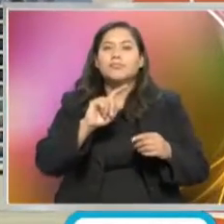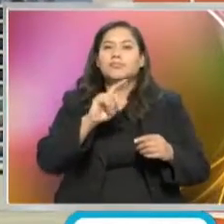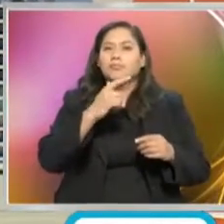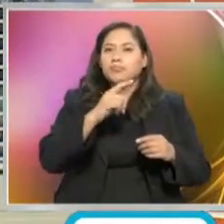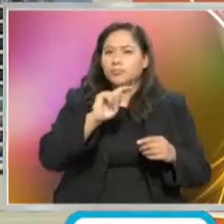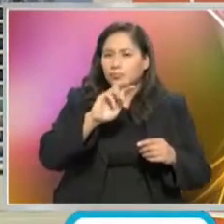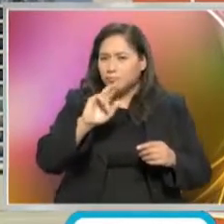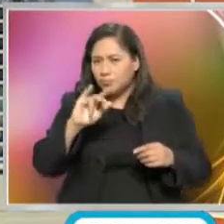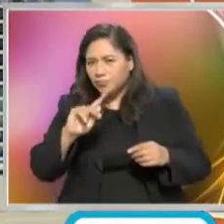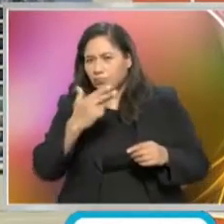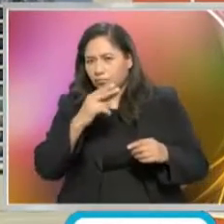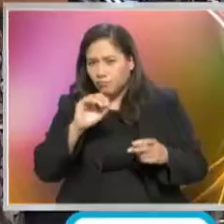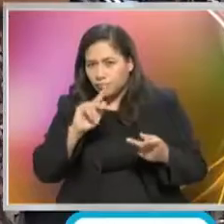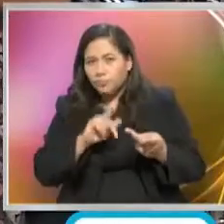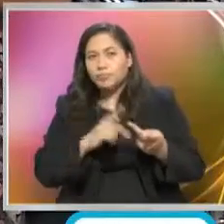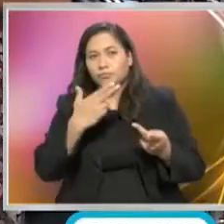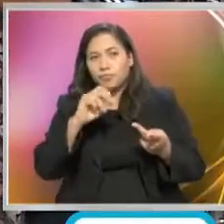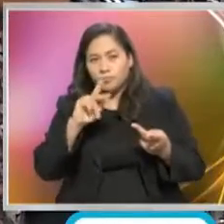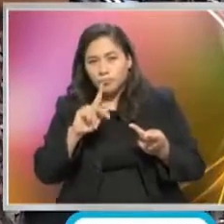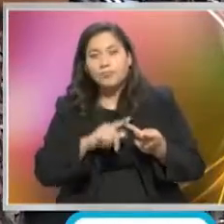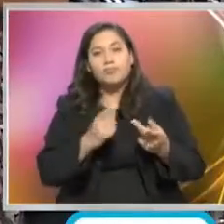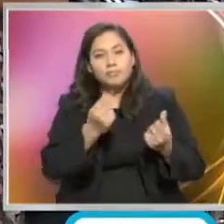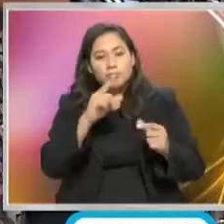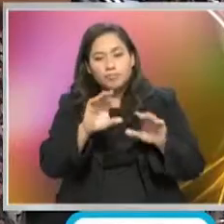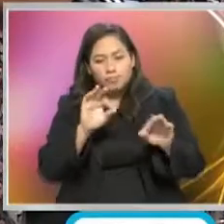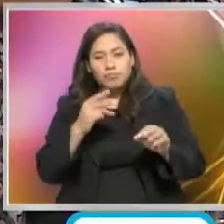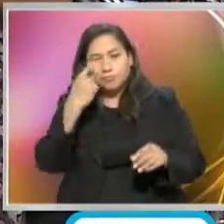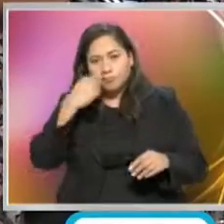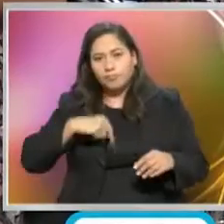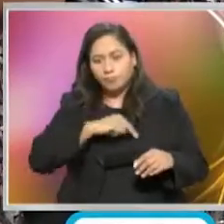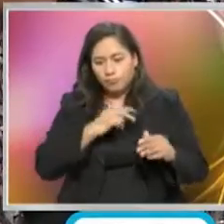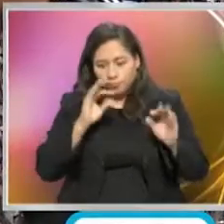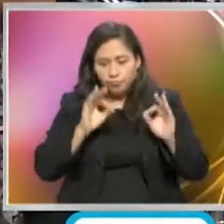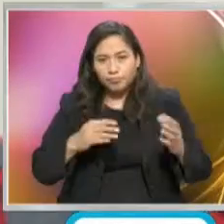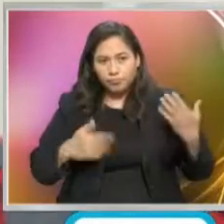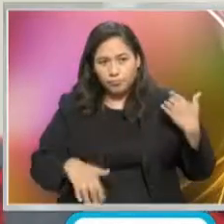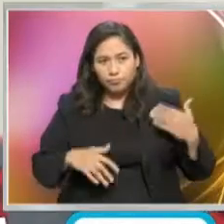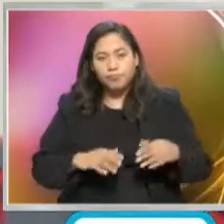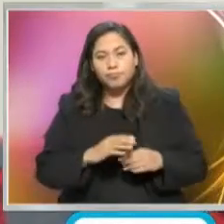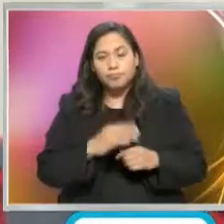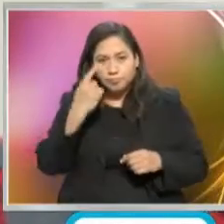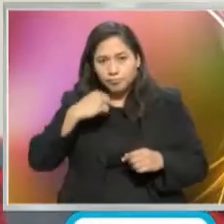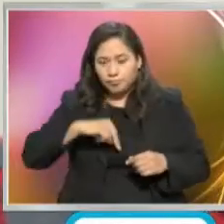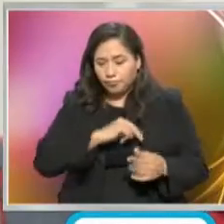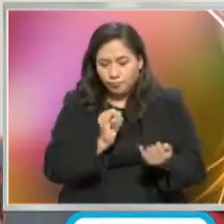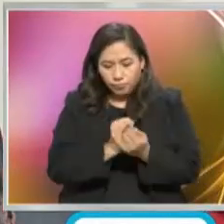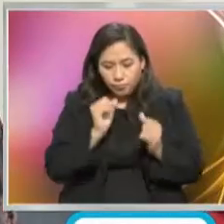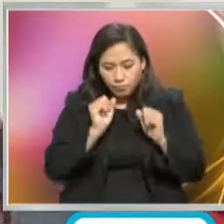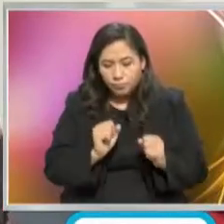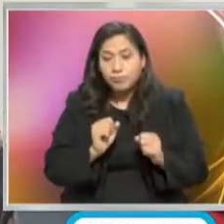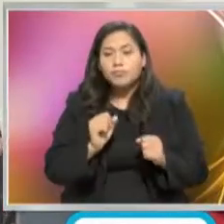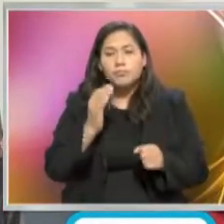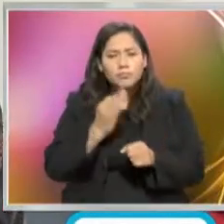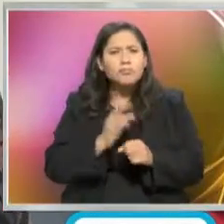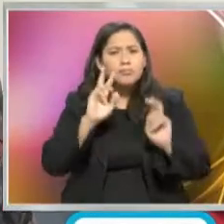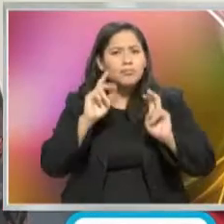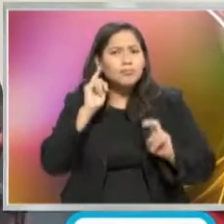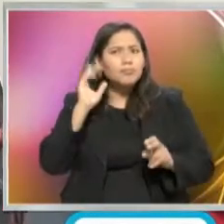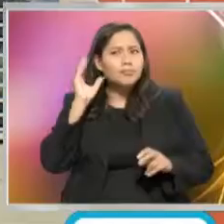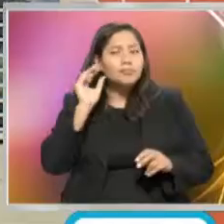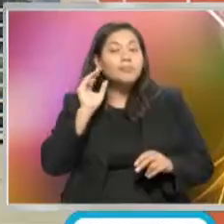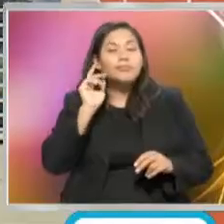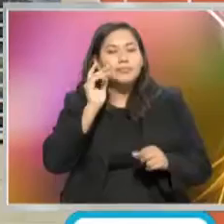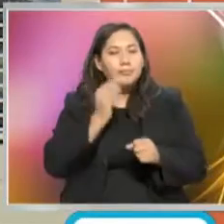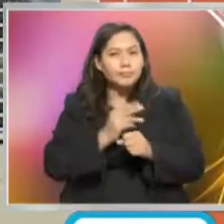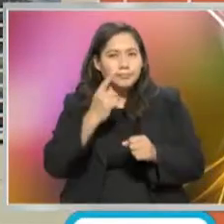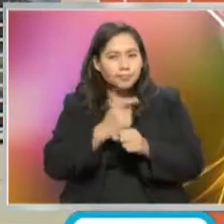rock, varios géneros alternativos, pero pues para nosotros es rock. Para ustedes y para nosotros también, seguramente. ¿Qué vamos a escuchar en este momento? Vamos a